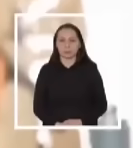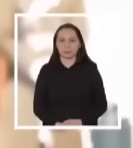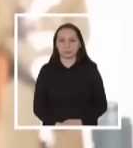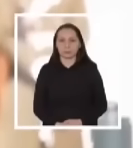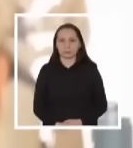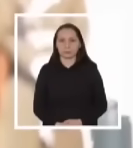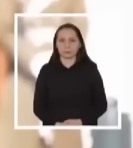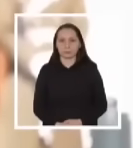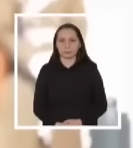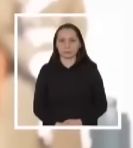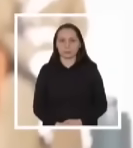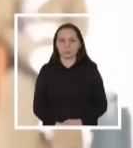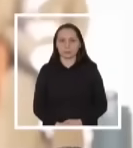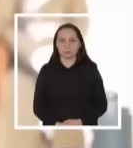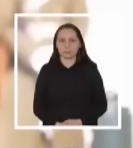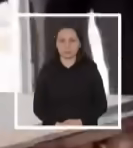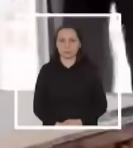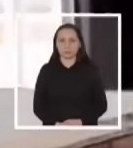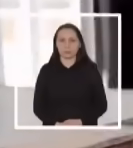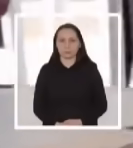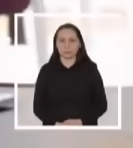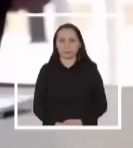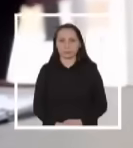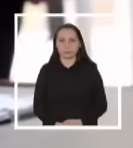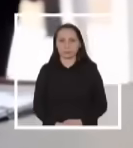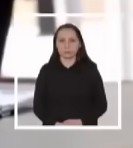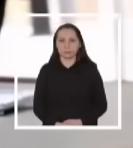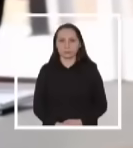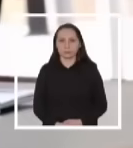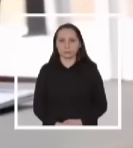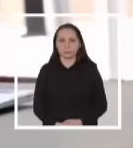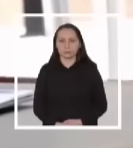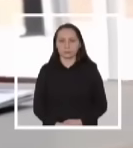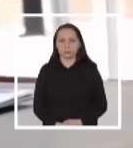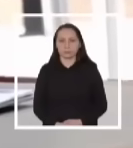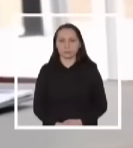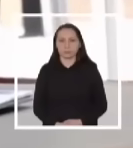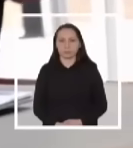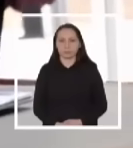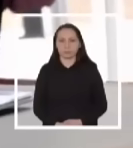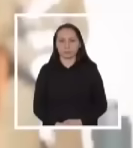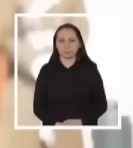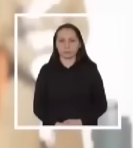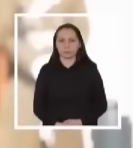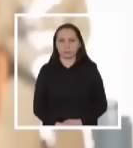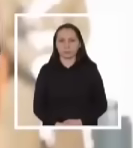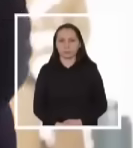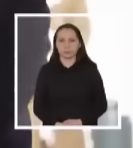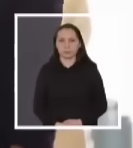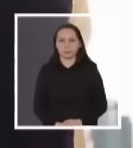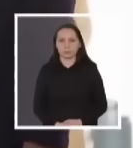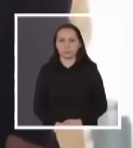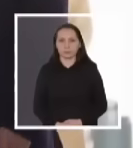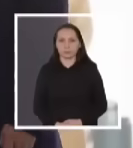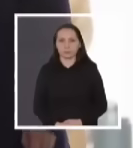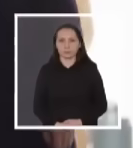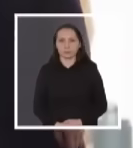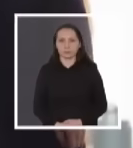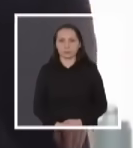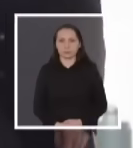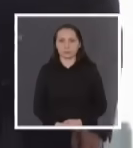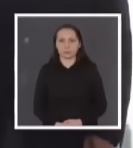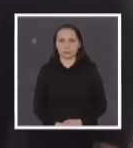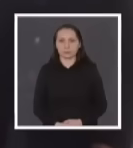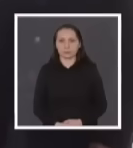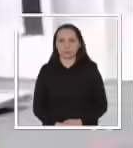y eventos masivos de alta envergadura. El tema es que este contrato tiene que pasar sí o sí por la Contraloría y ser tomado de razón para poder realizar finalmente el